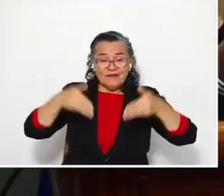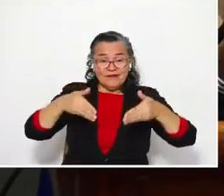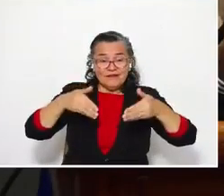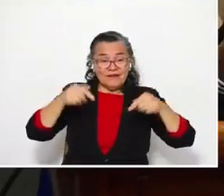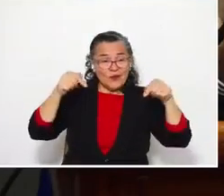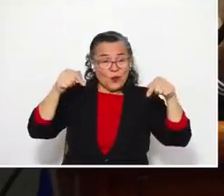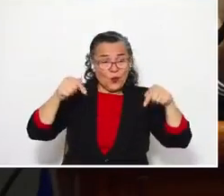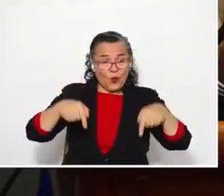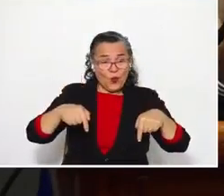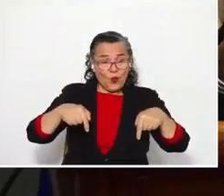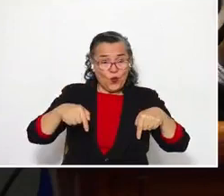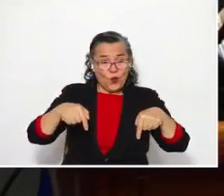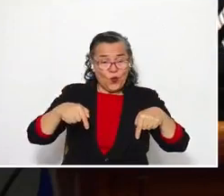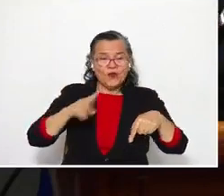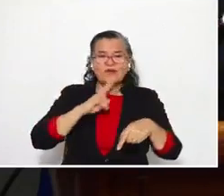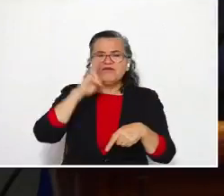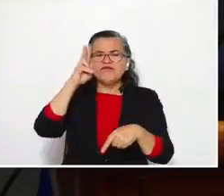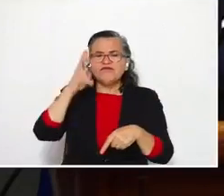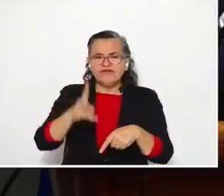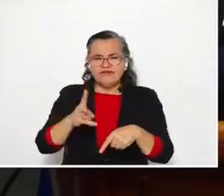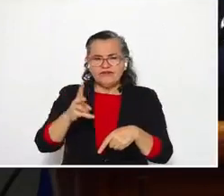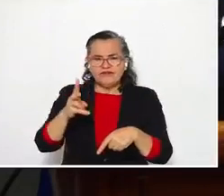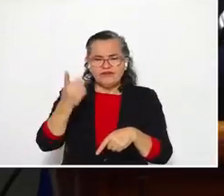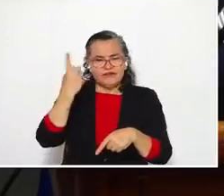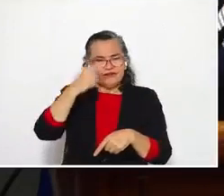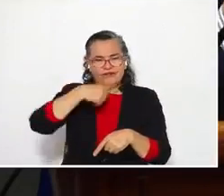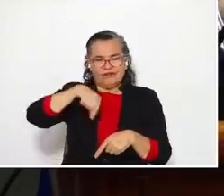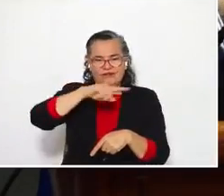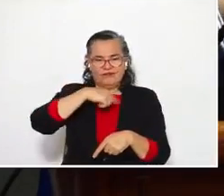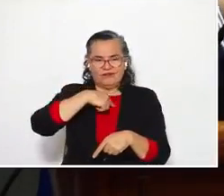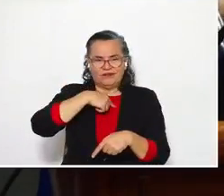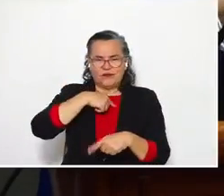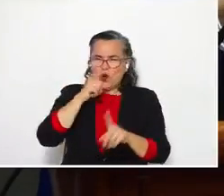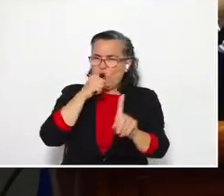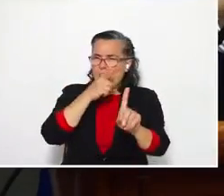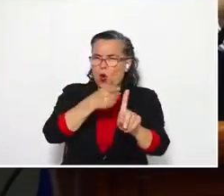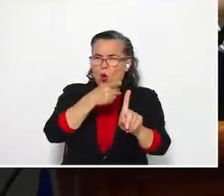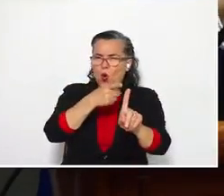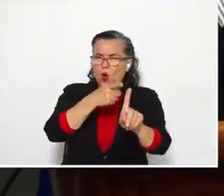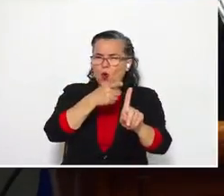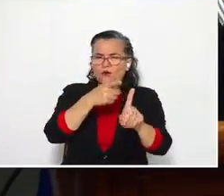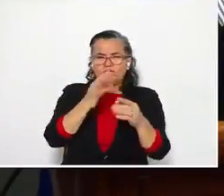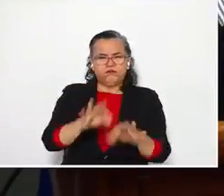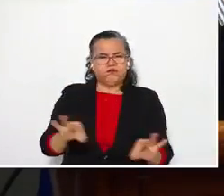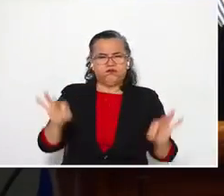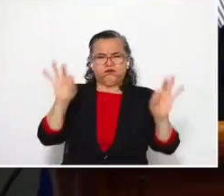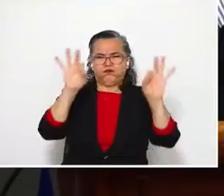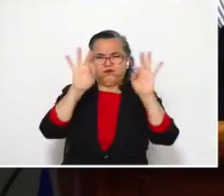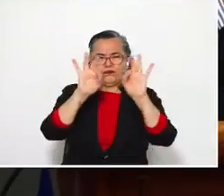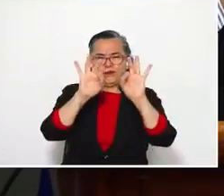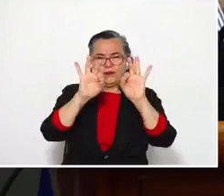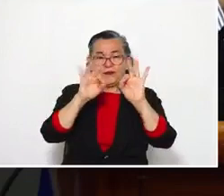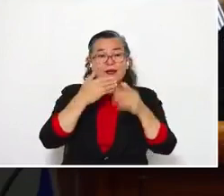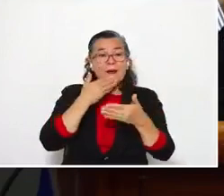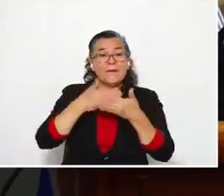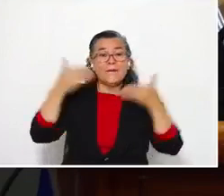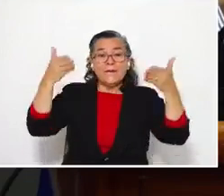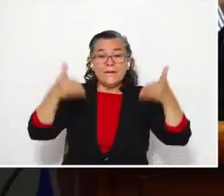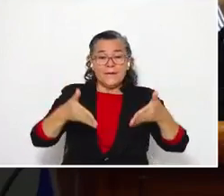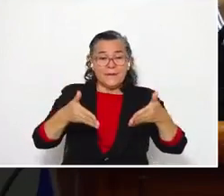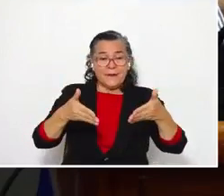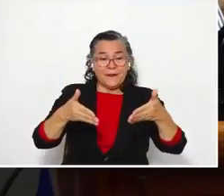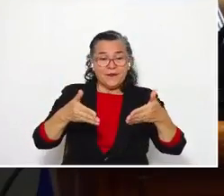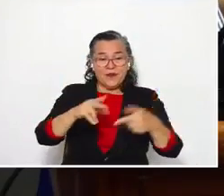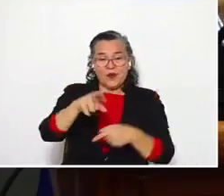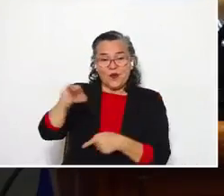hoy, realmente para nosotros era un objetivo fundamental. Yo quiero dar la bienvenida a